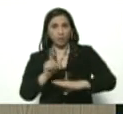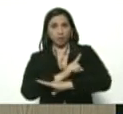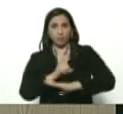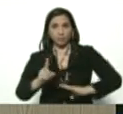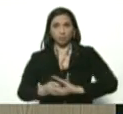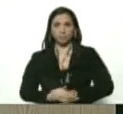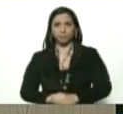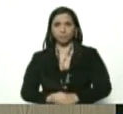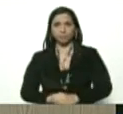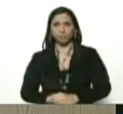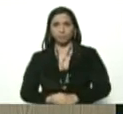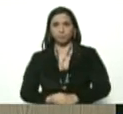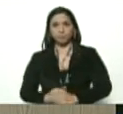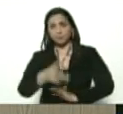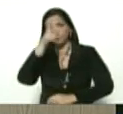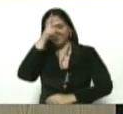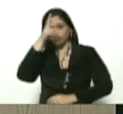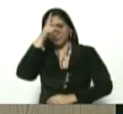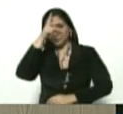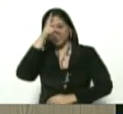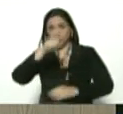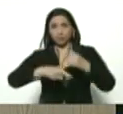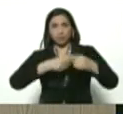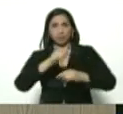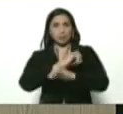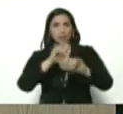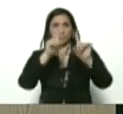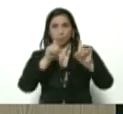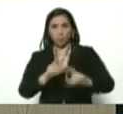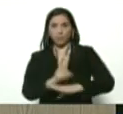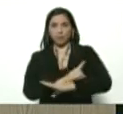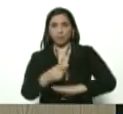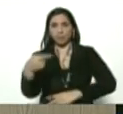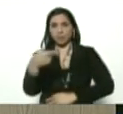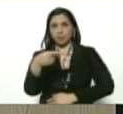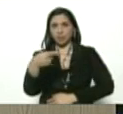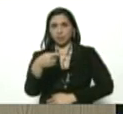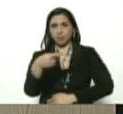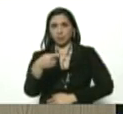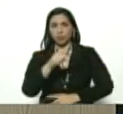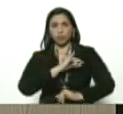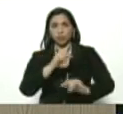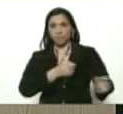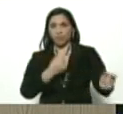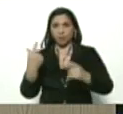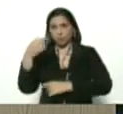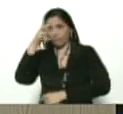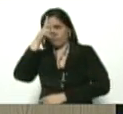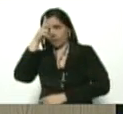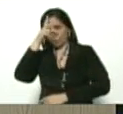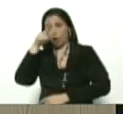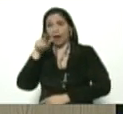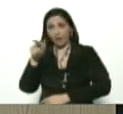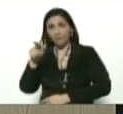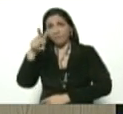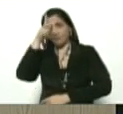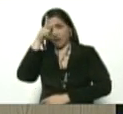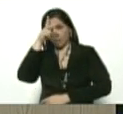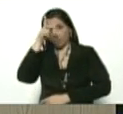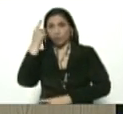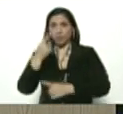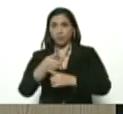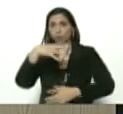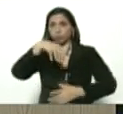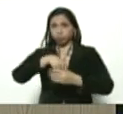y en falcón después de que las pruebas rápidas de lo negativo fue trasladado en falcón y en falcón también debió cumplir